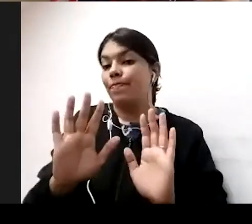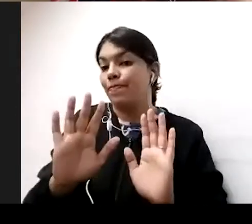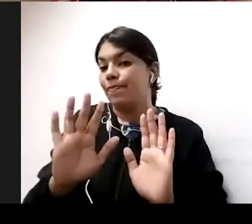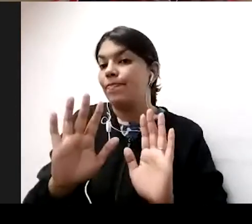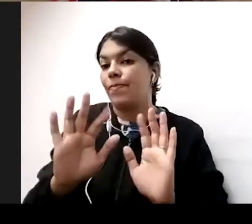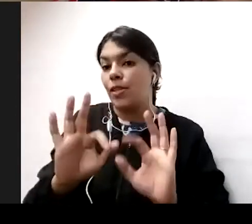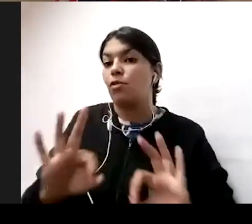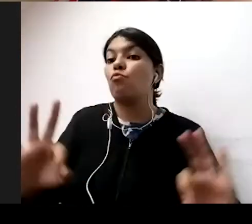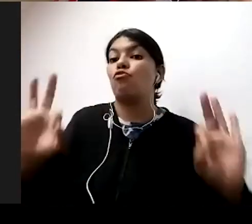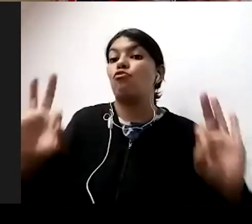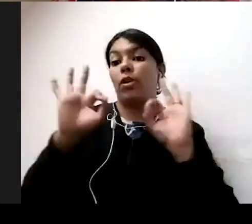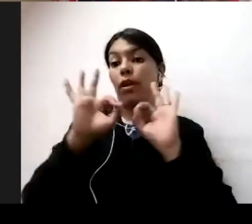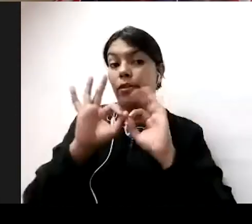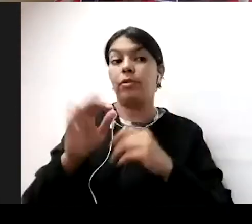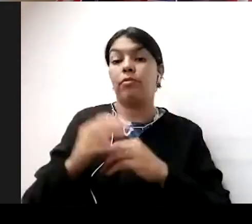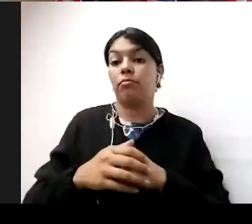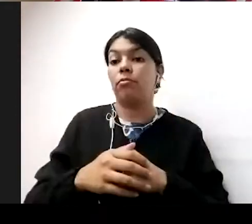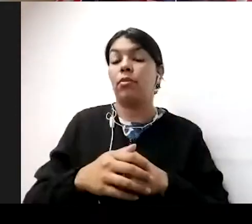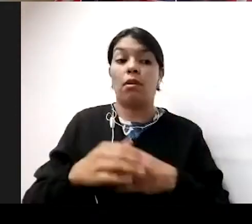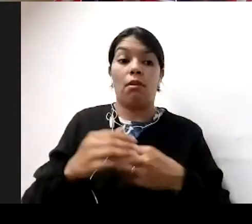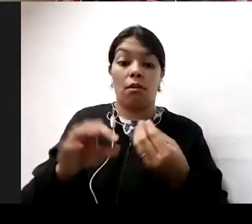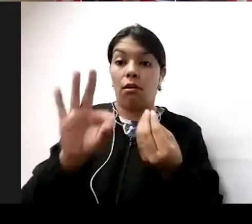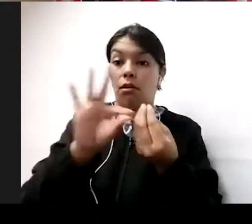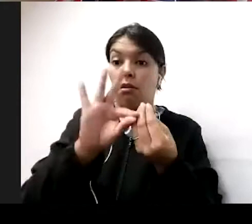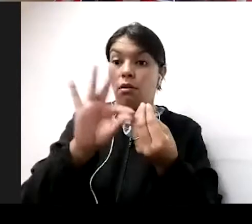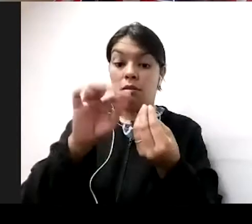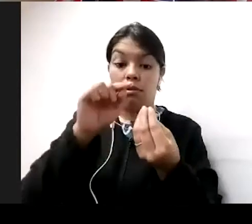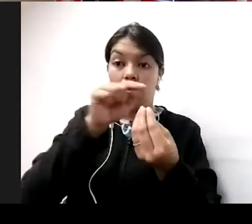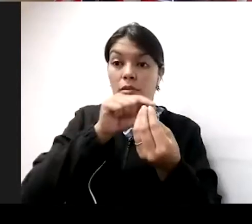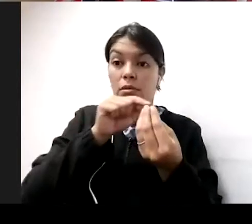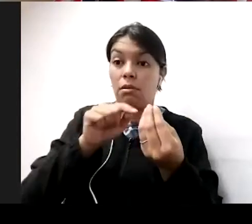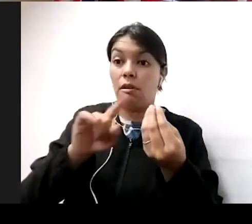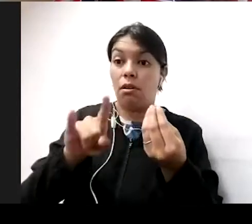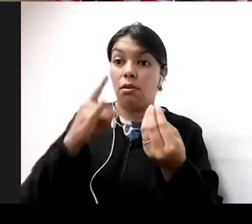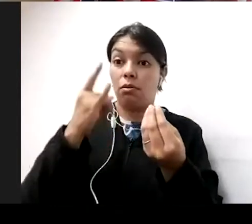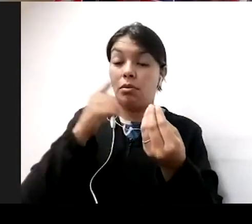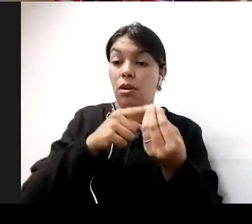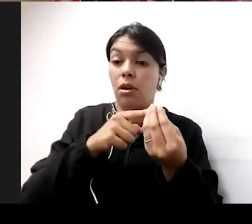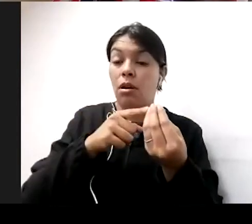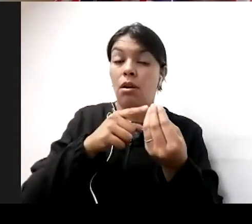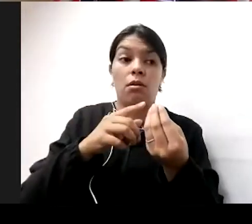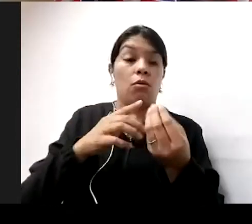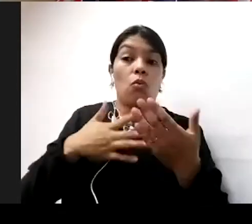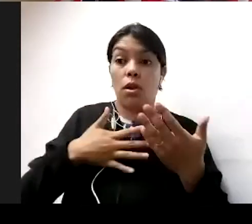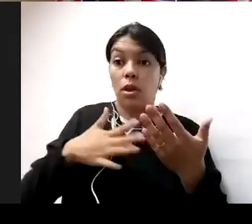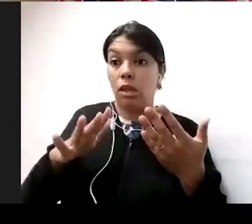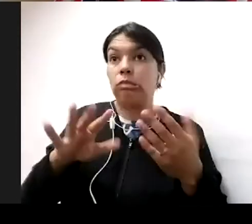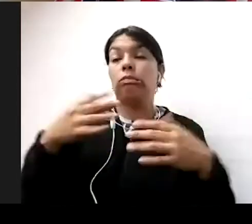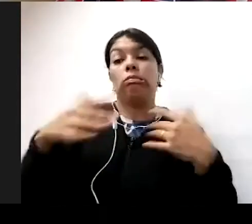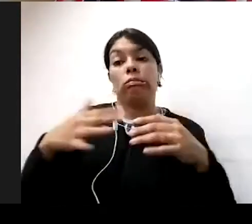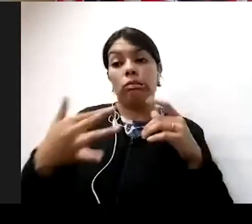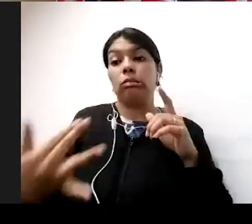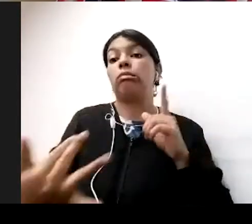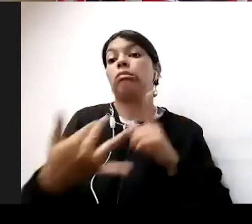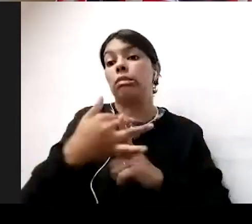implica consumir cualquier tipo de estas sustancias que Olga nos mencionaba ahorita